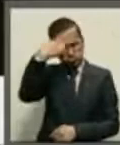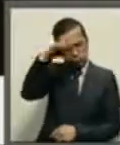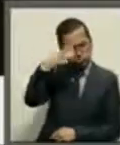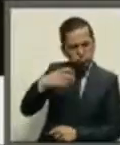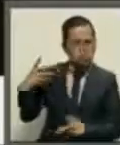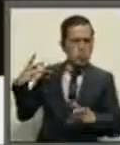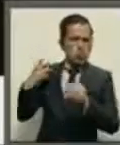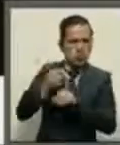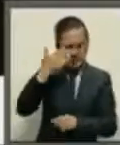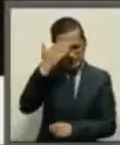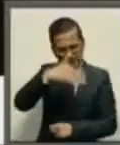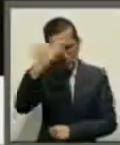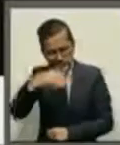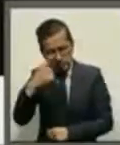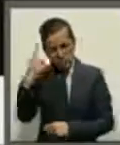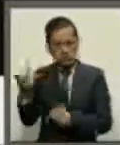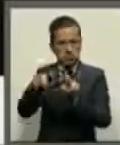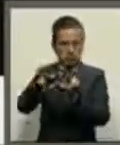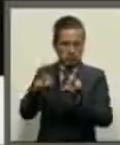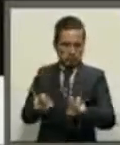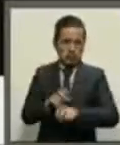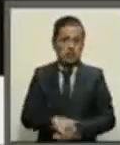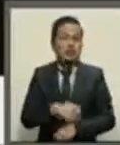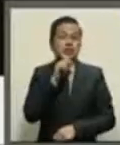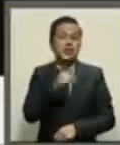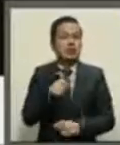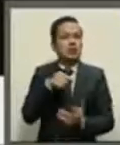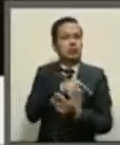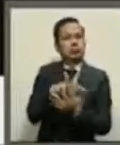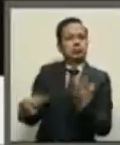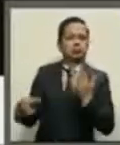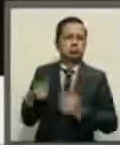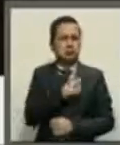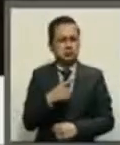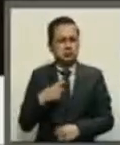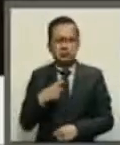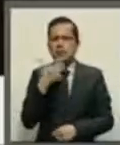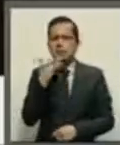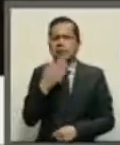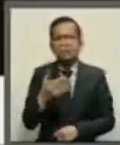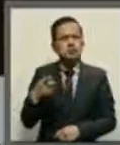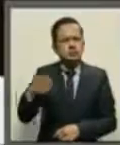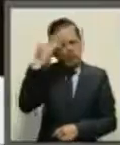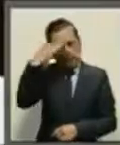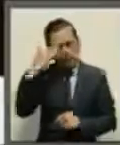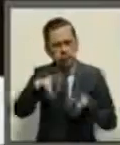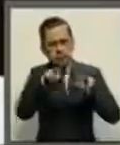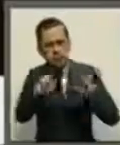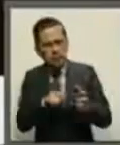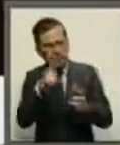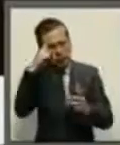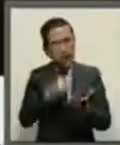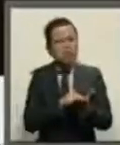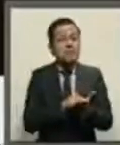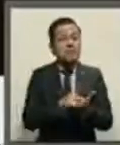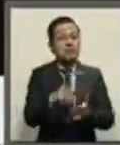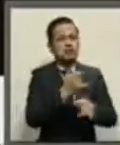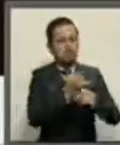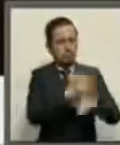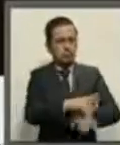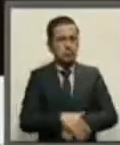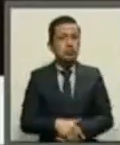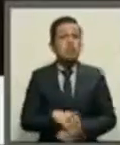materia. También cuenten con reconocida participación en temas de derecho a la información, al ser también